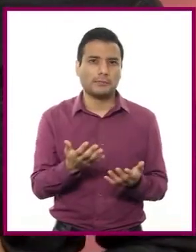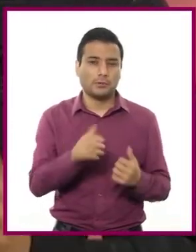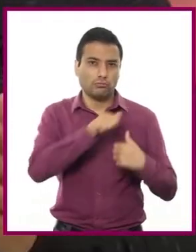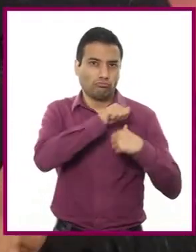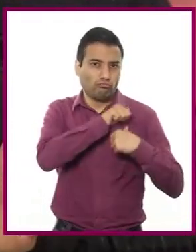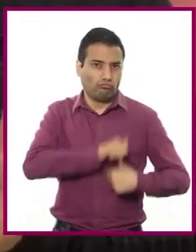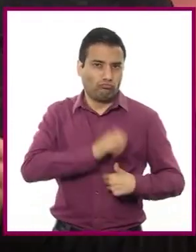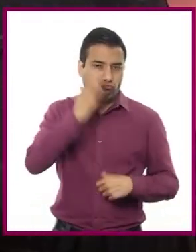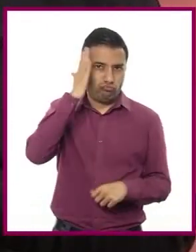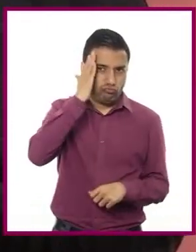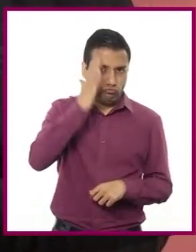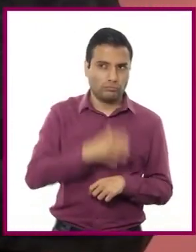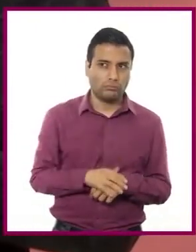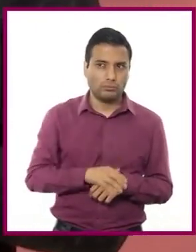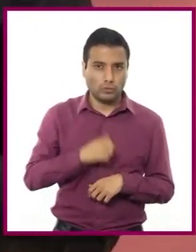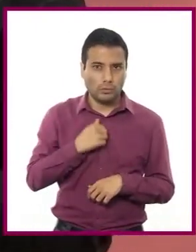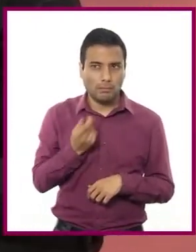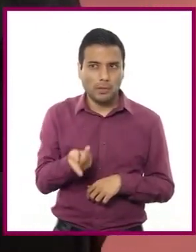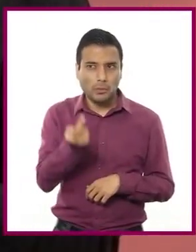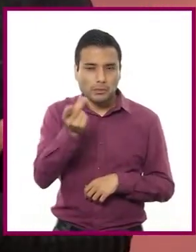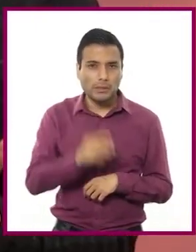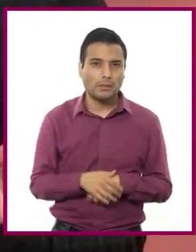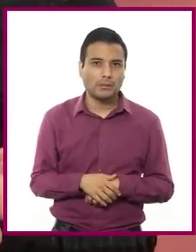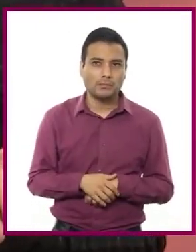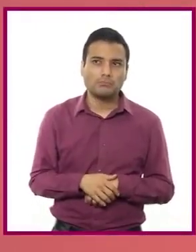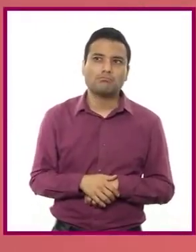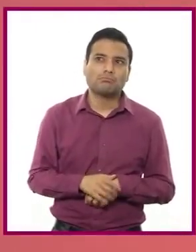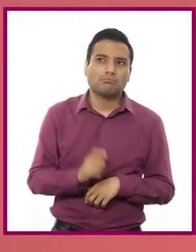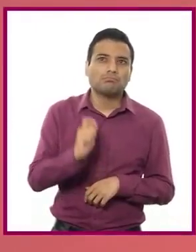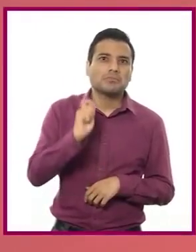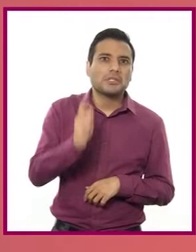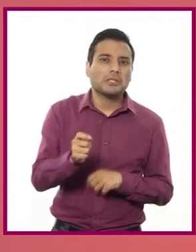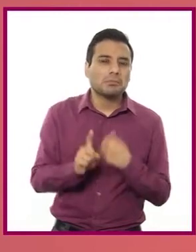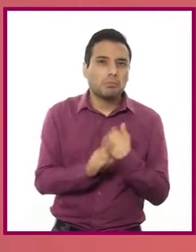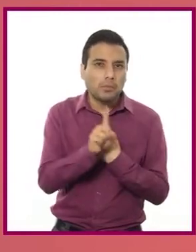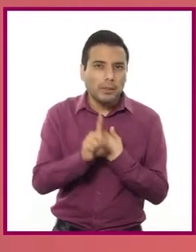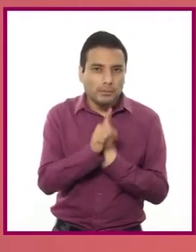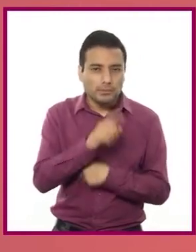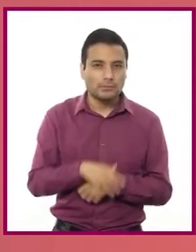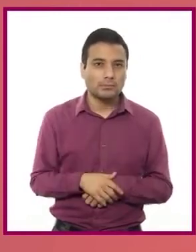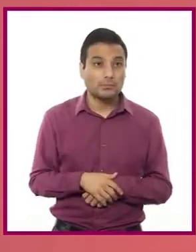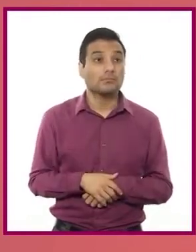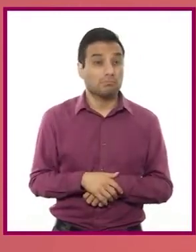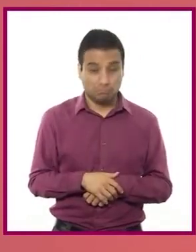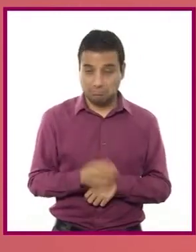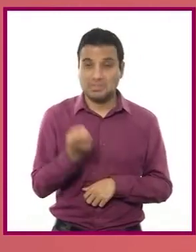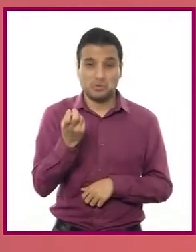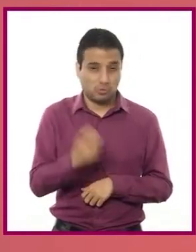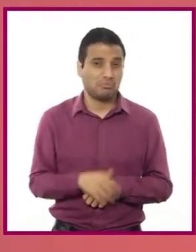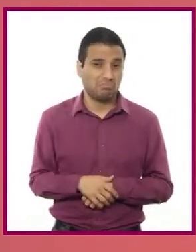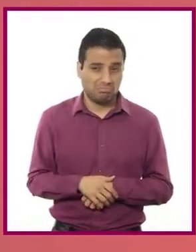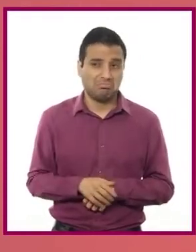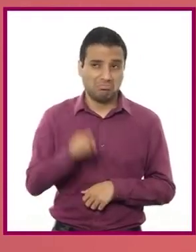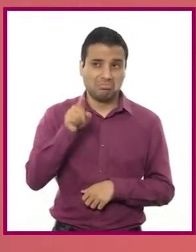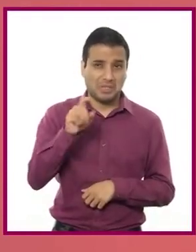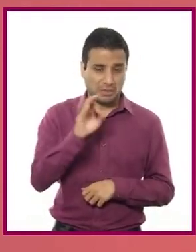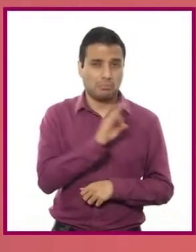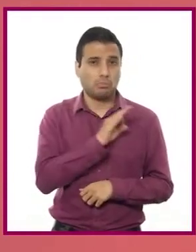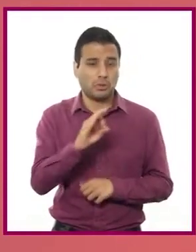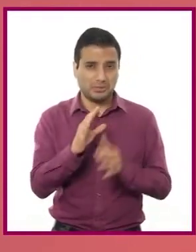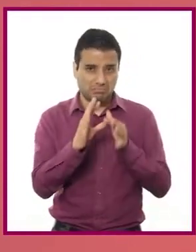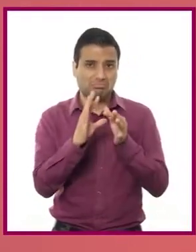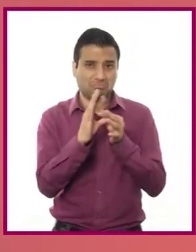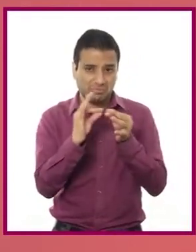autoridad de nuestra comunidad para saber qué está sucediendo. Así es, ellos proporcionarían información